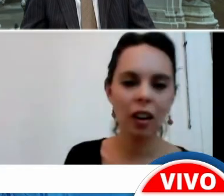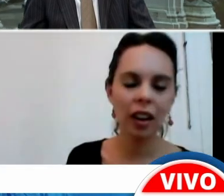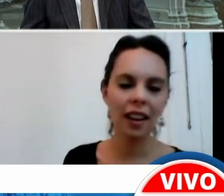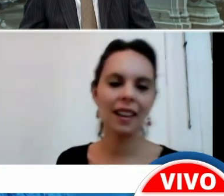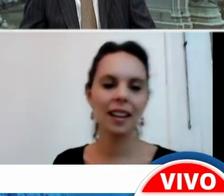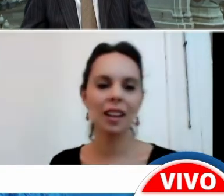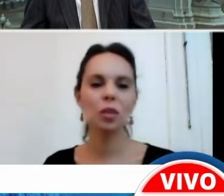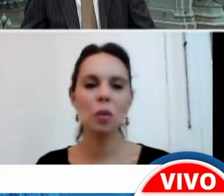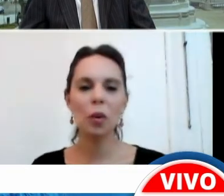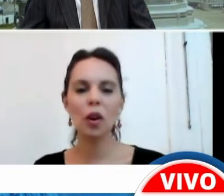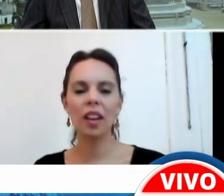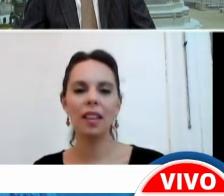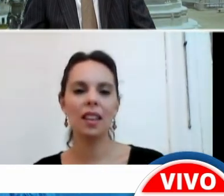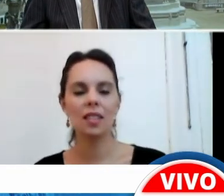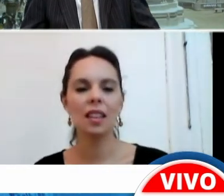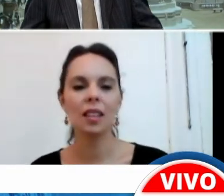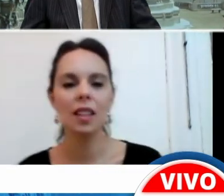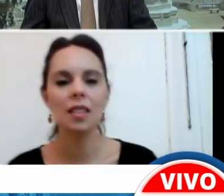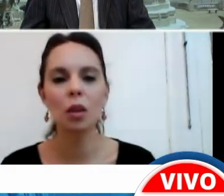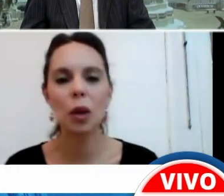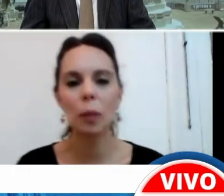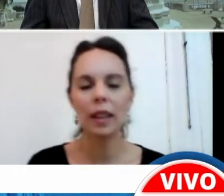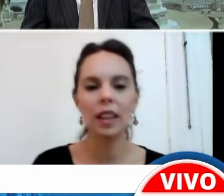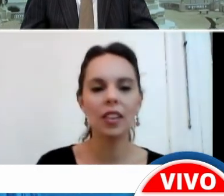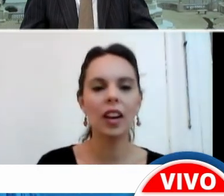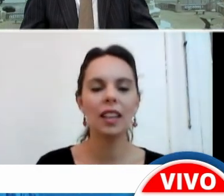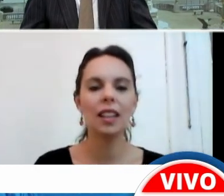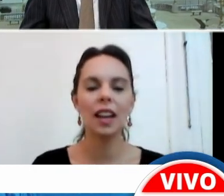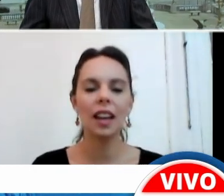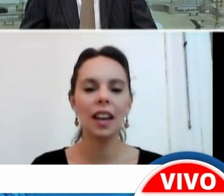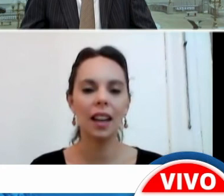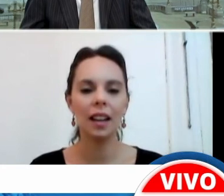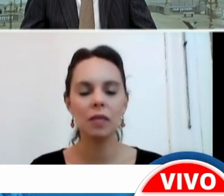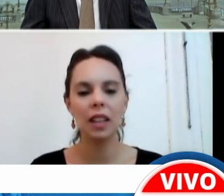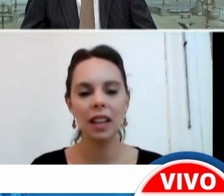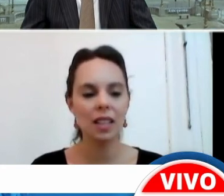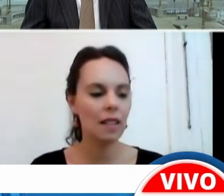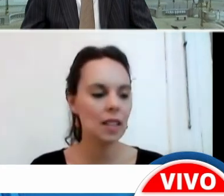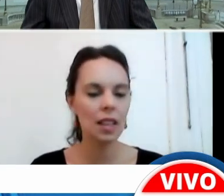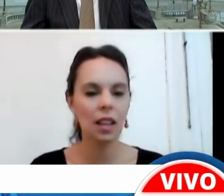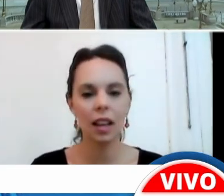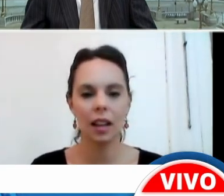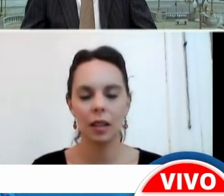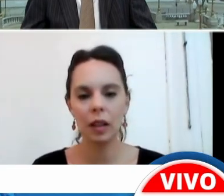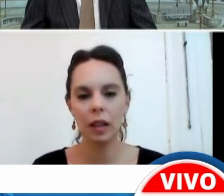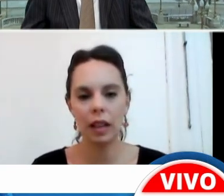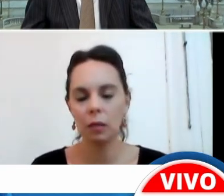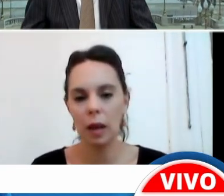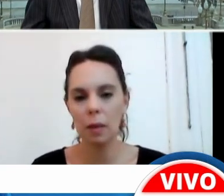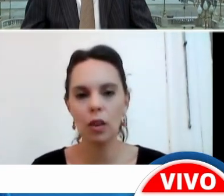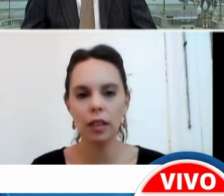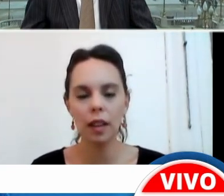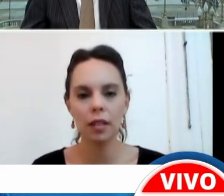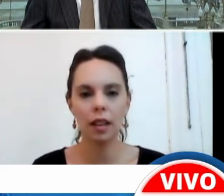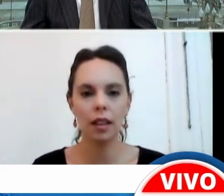Diputado, retomo un poco lo que estaba diciendo mi compañero ahí, y quería saber si